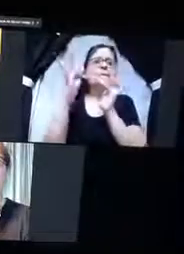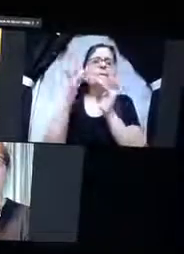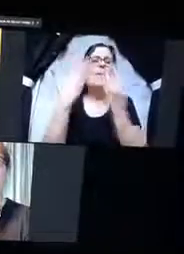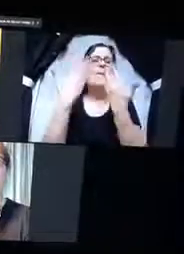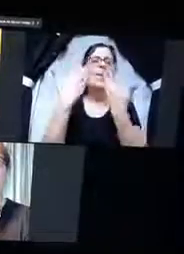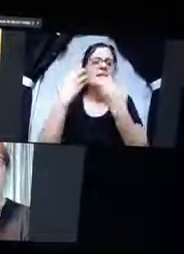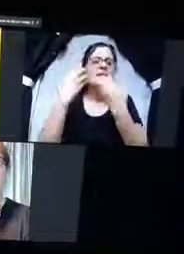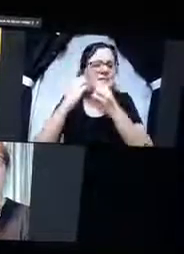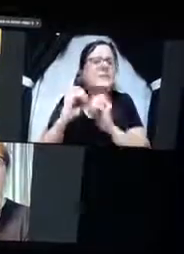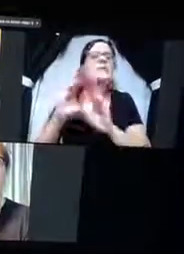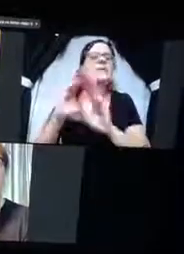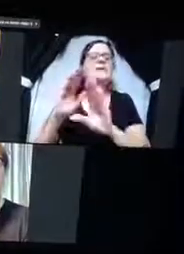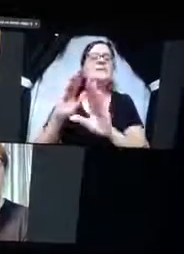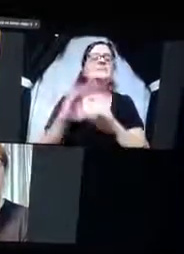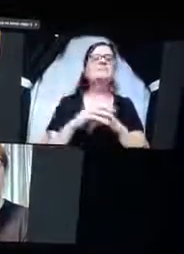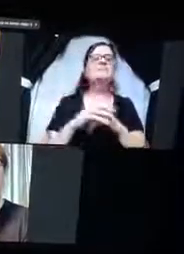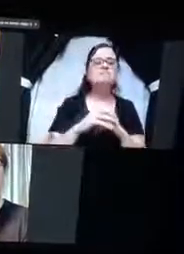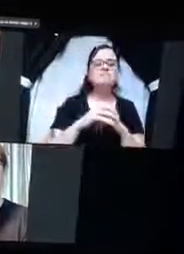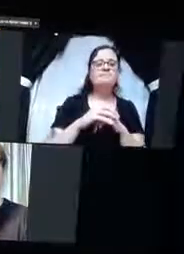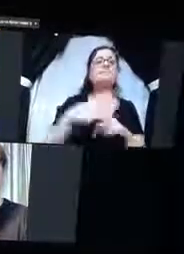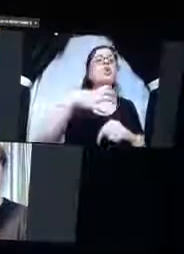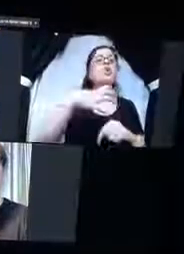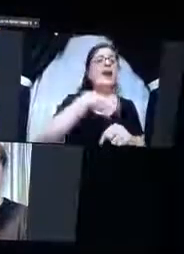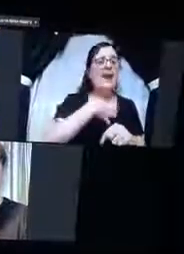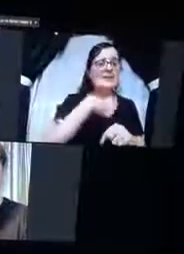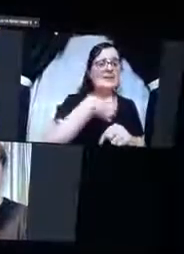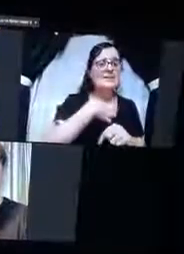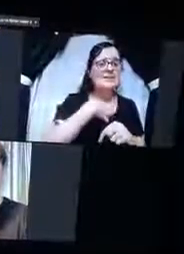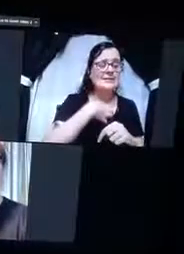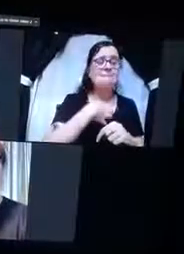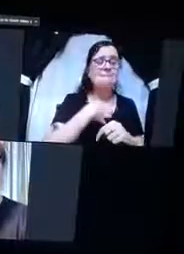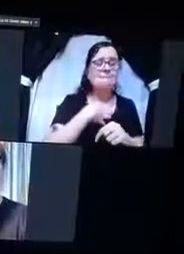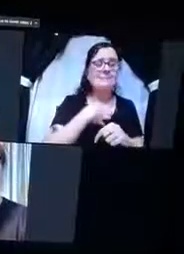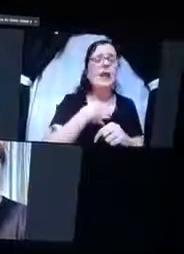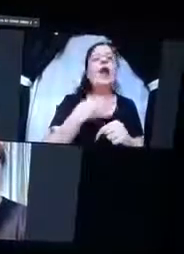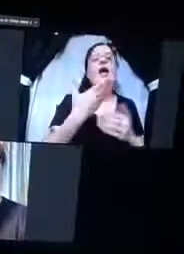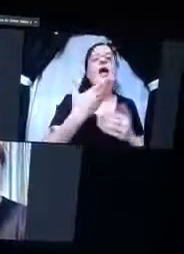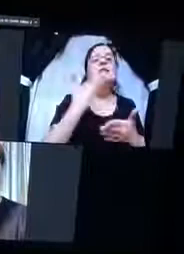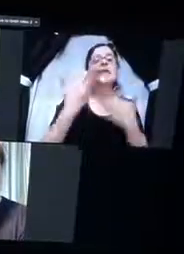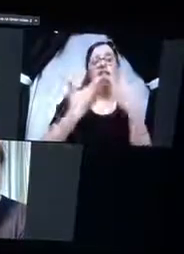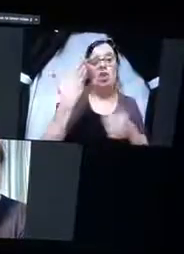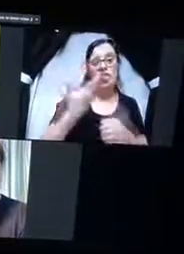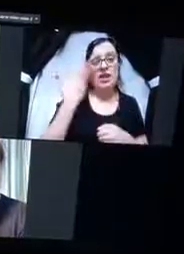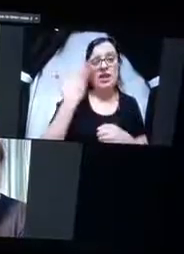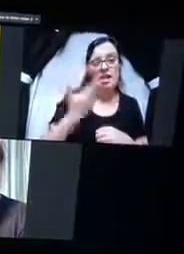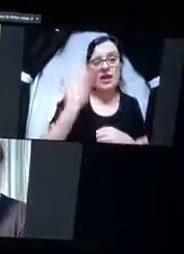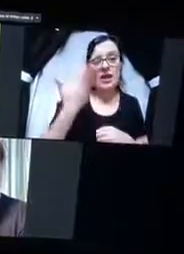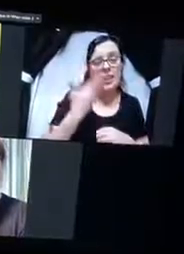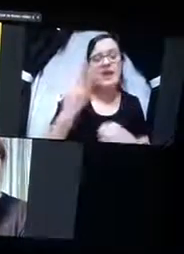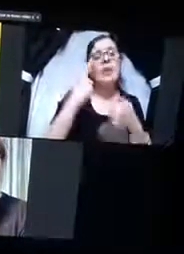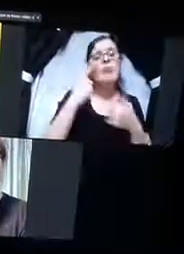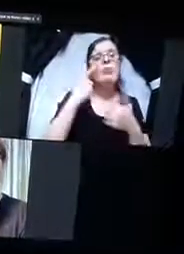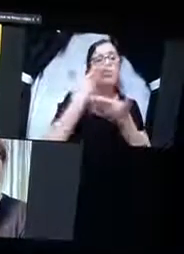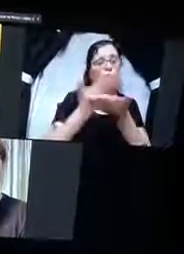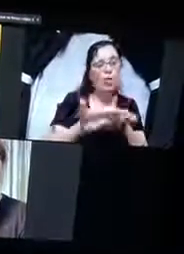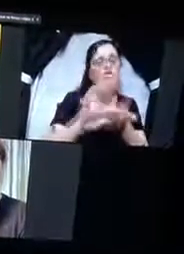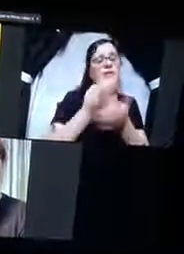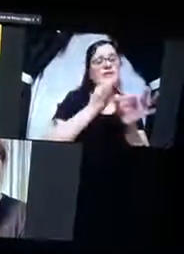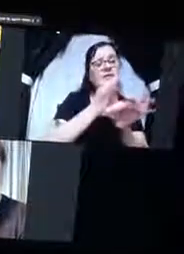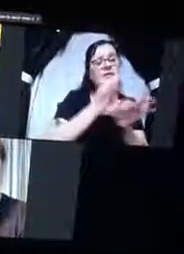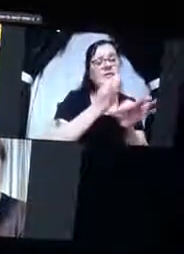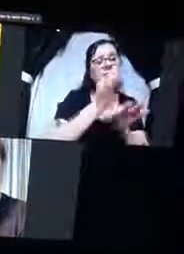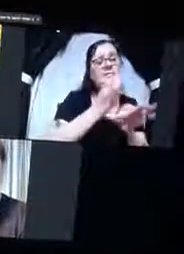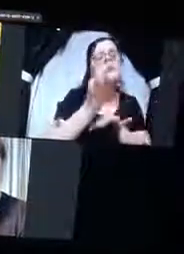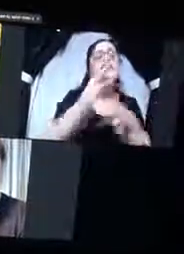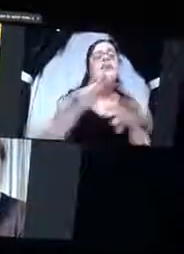esto lleva, ¿sí?, una serie de encuentros donde se debate la teoría, donde se muestran las teorías actuales que muestran el